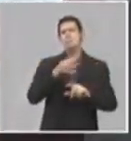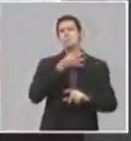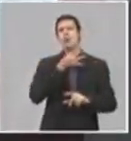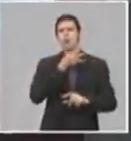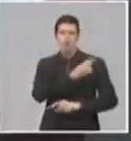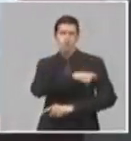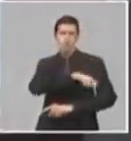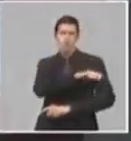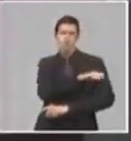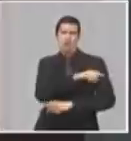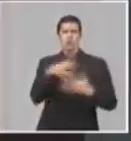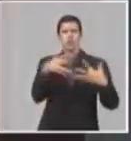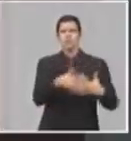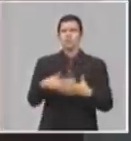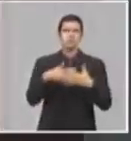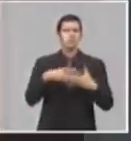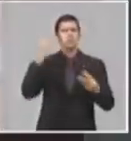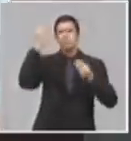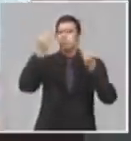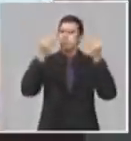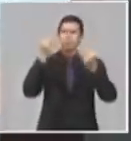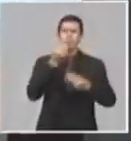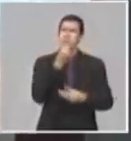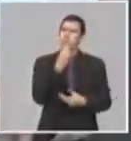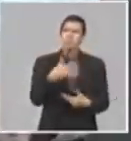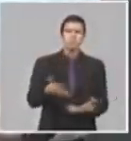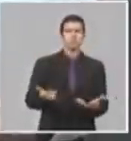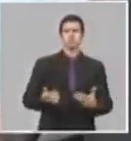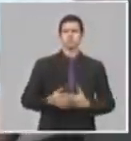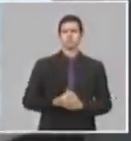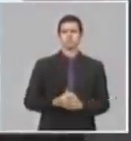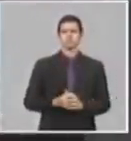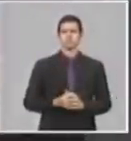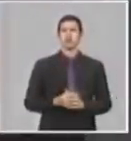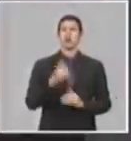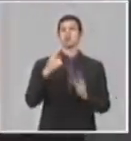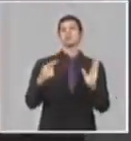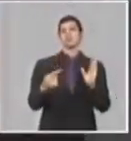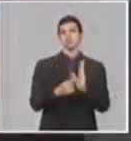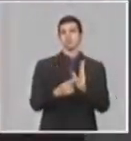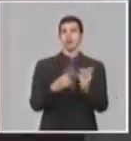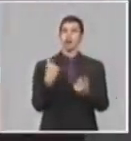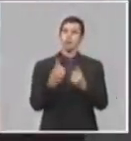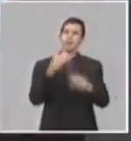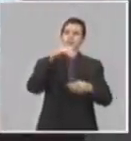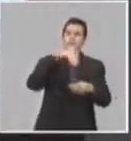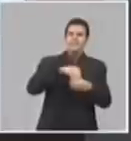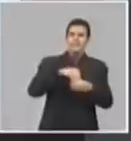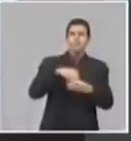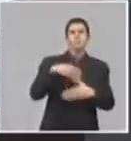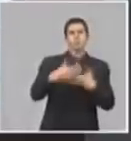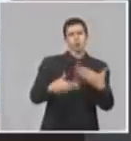más intensiva. Tenemos que enfrentar los revendedores que nos complican la vida.